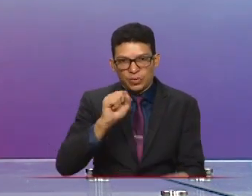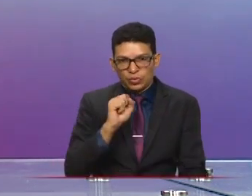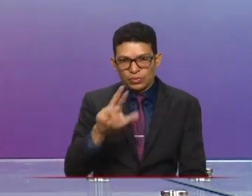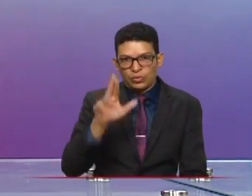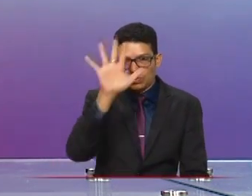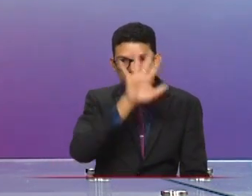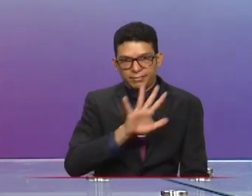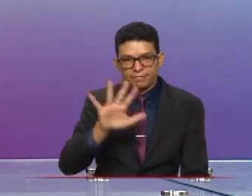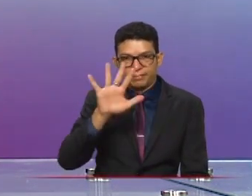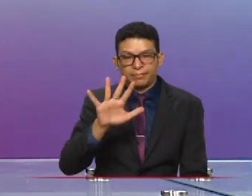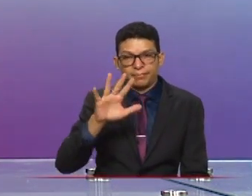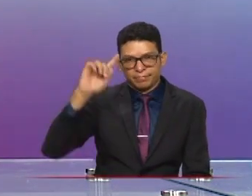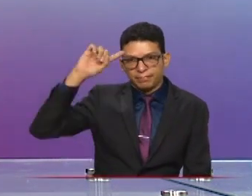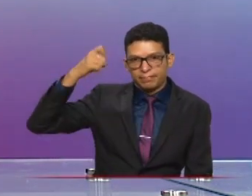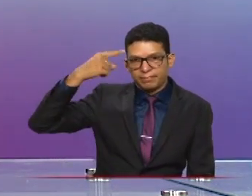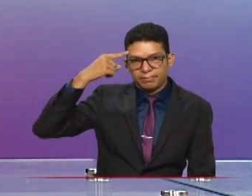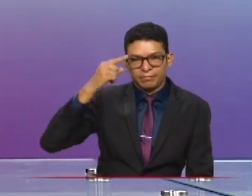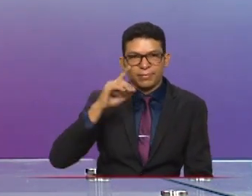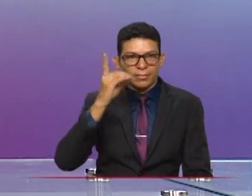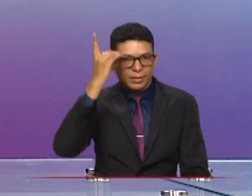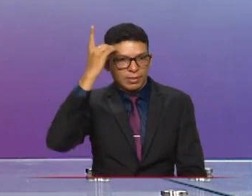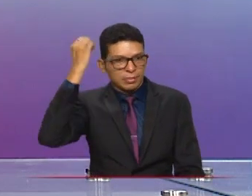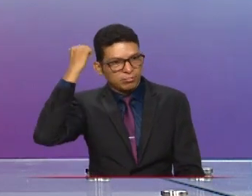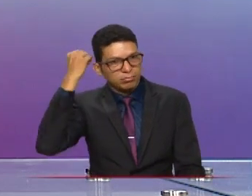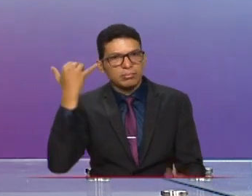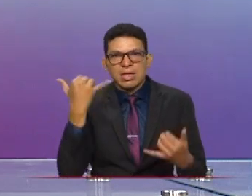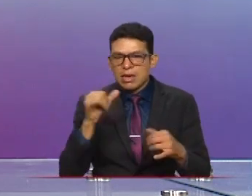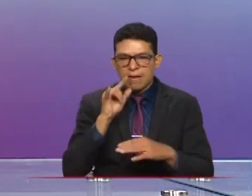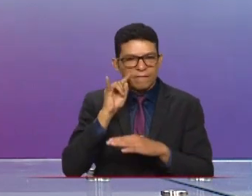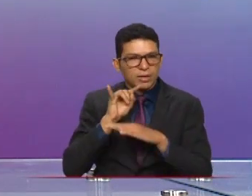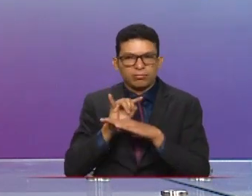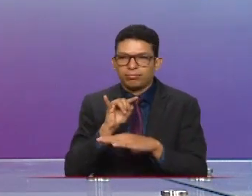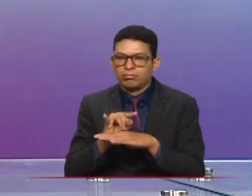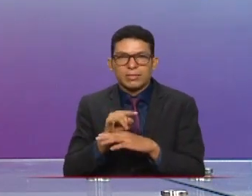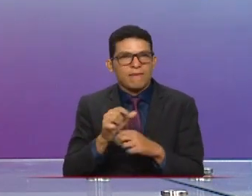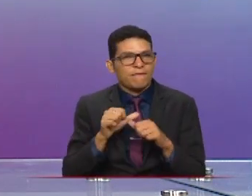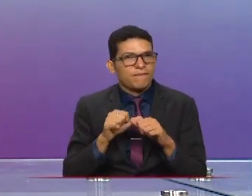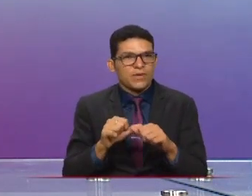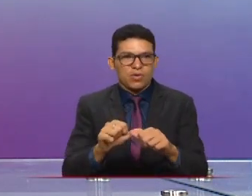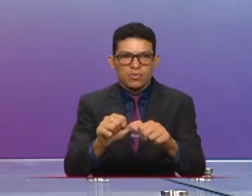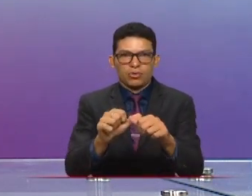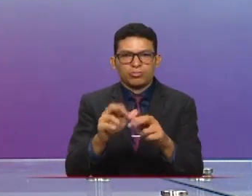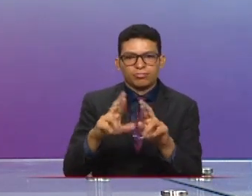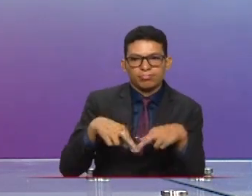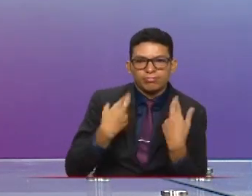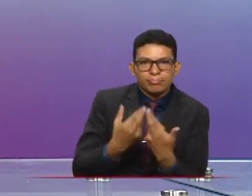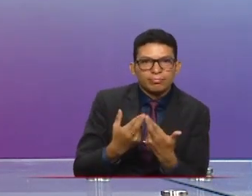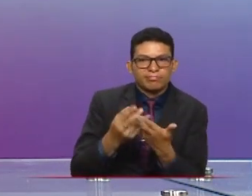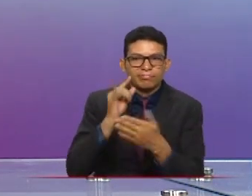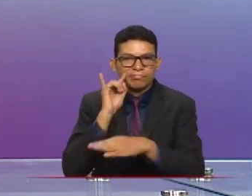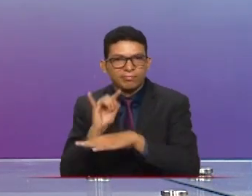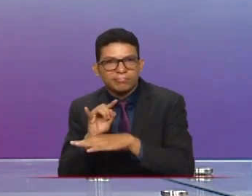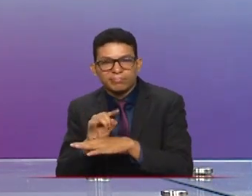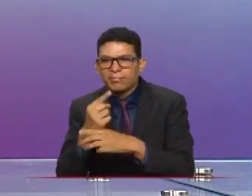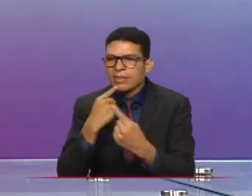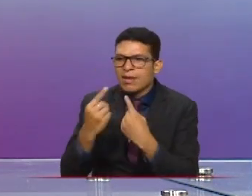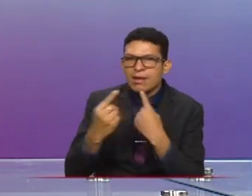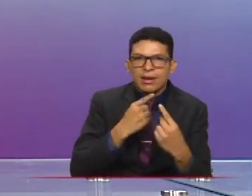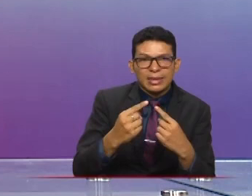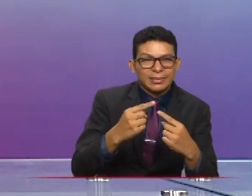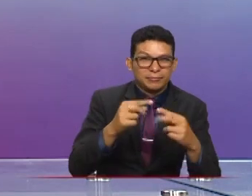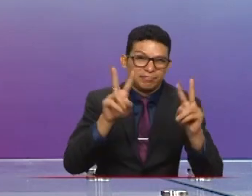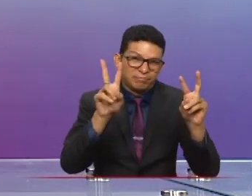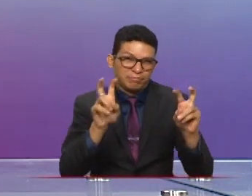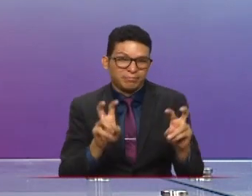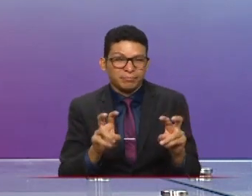departamento la gobernadora Ilia Francisca toro ha estado permanentemente vigilando reuniéndose hablando con los diferentes sectores